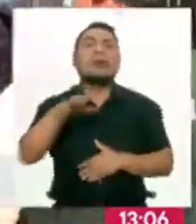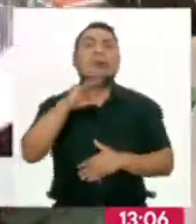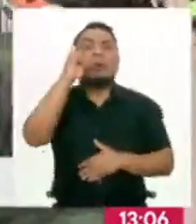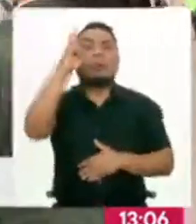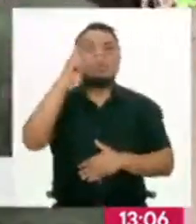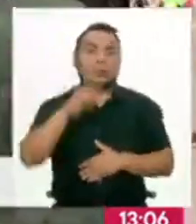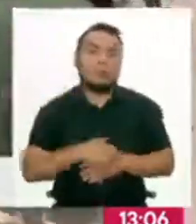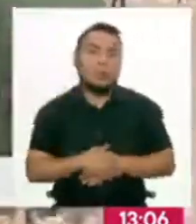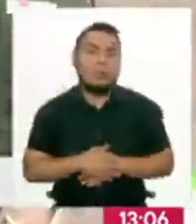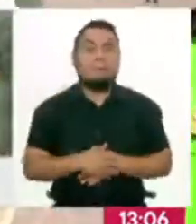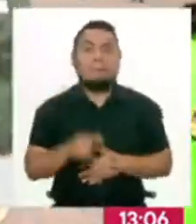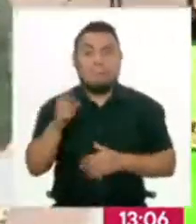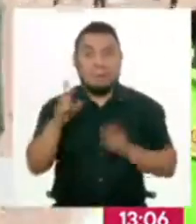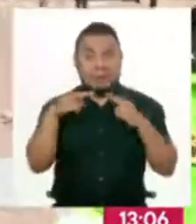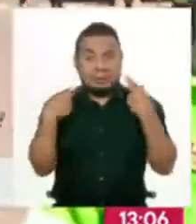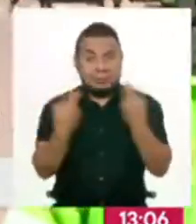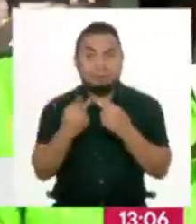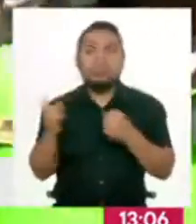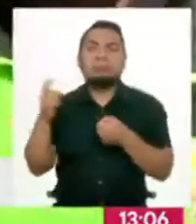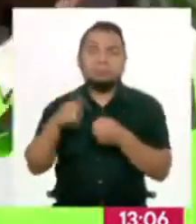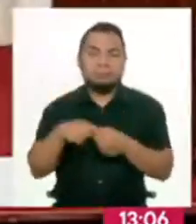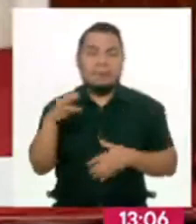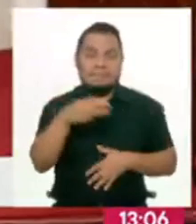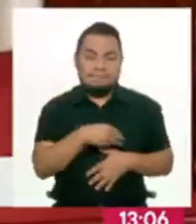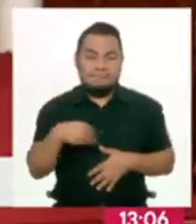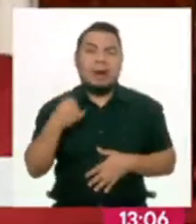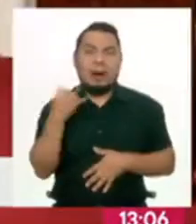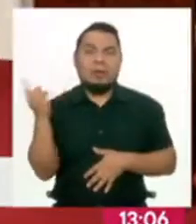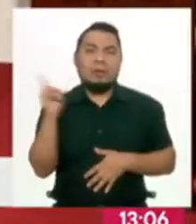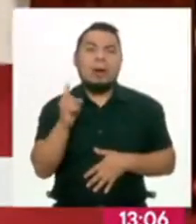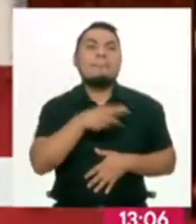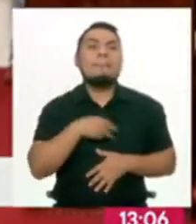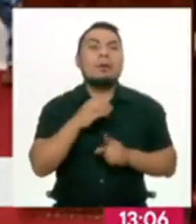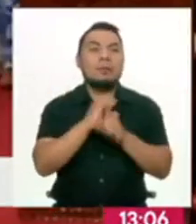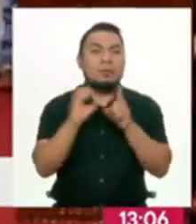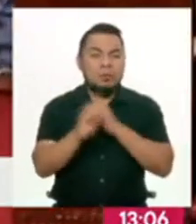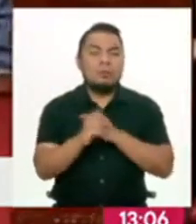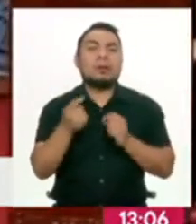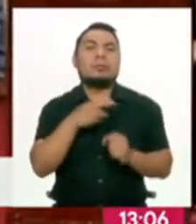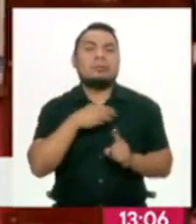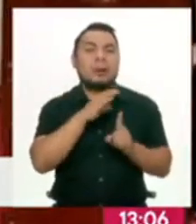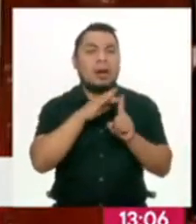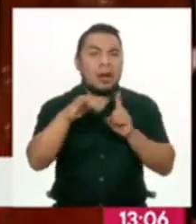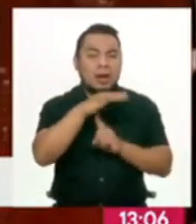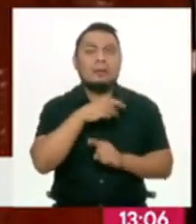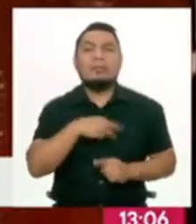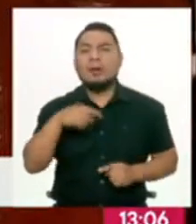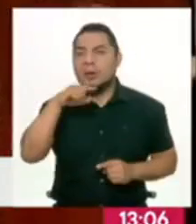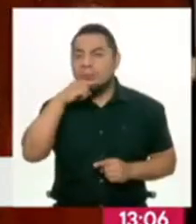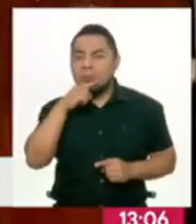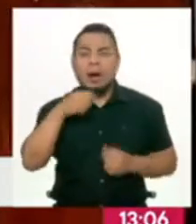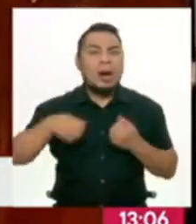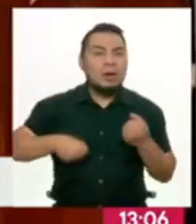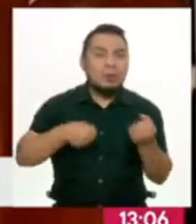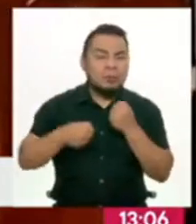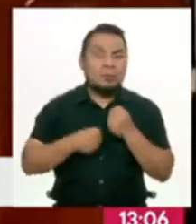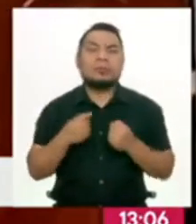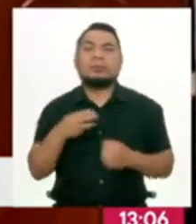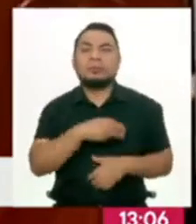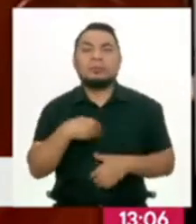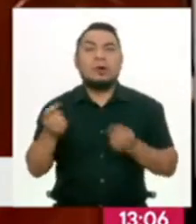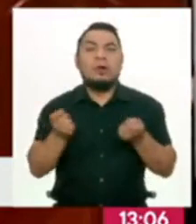Cusco. En la reunión participaban algunos ministros como el ministro de Cultura, de Ambiente, ministra de la Mujer y Agricultura, y el